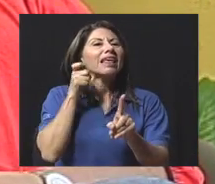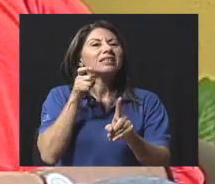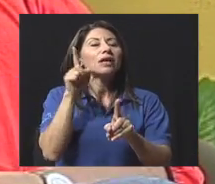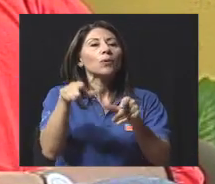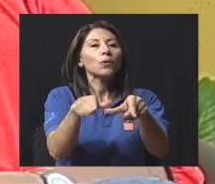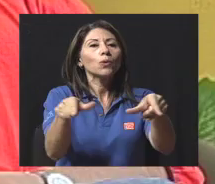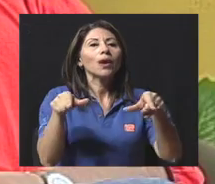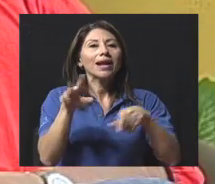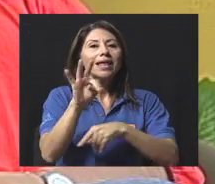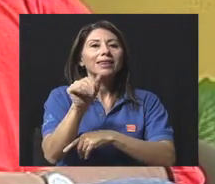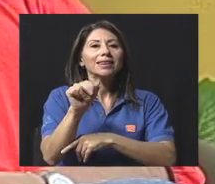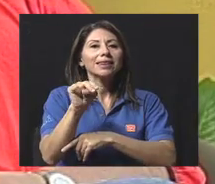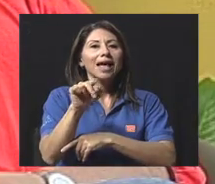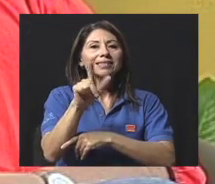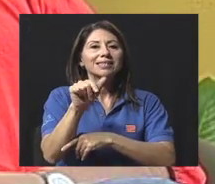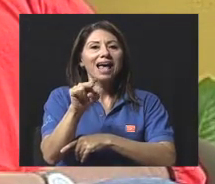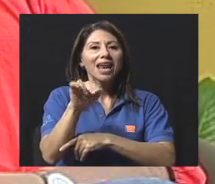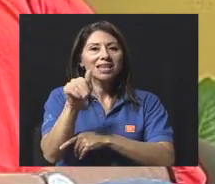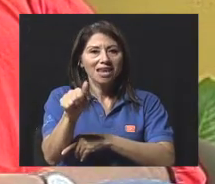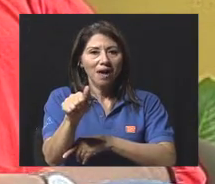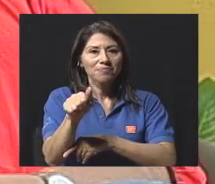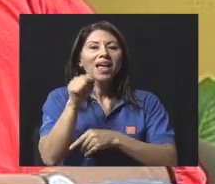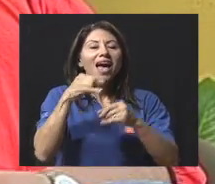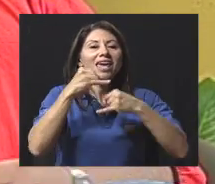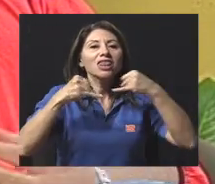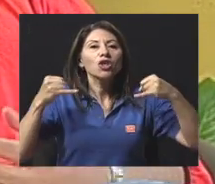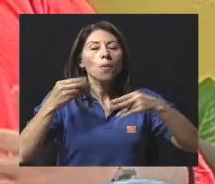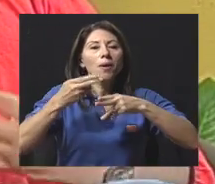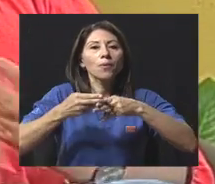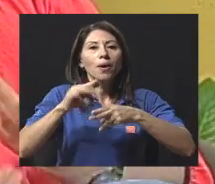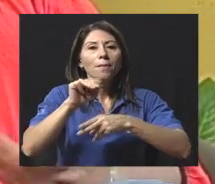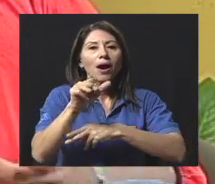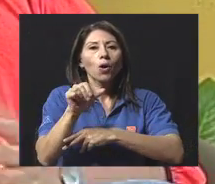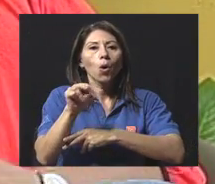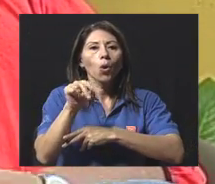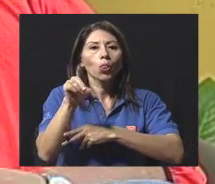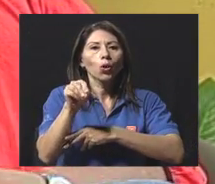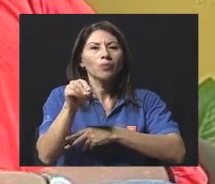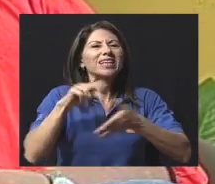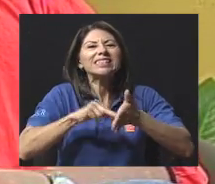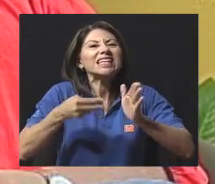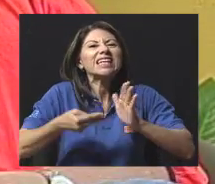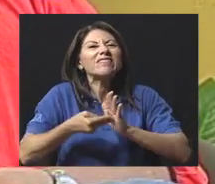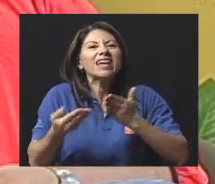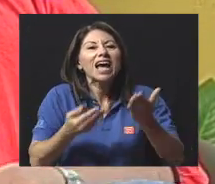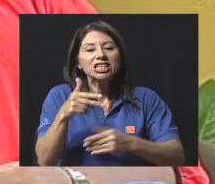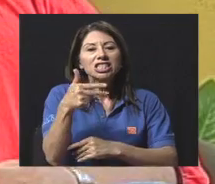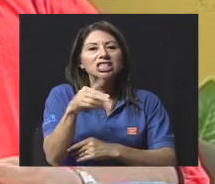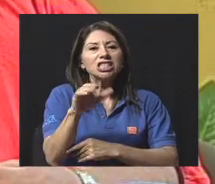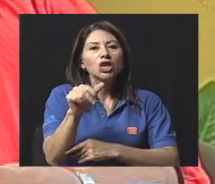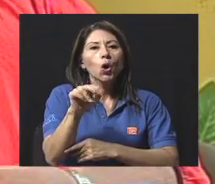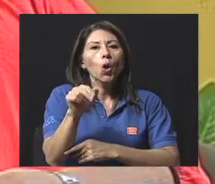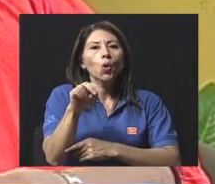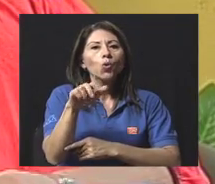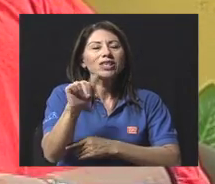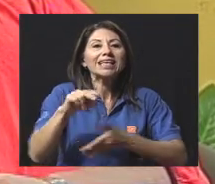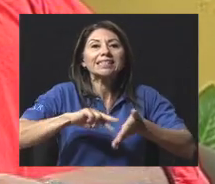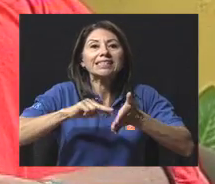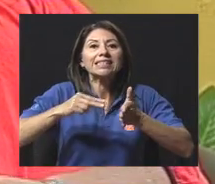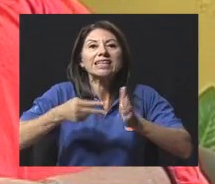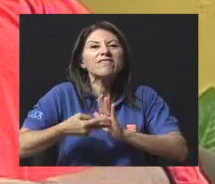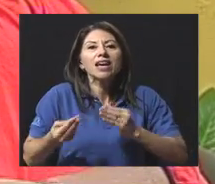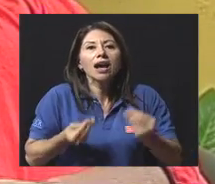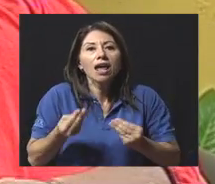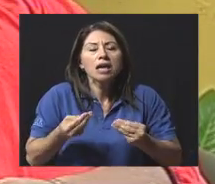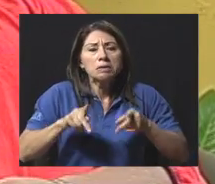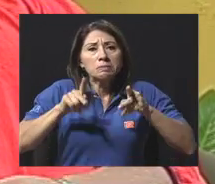el idioma es el idioma macondo y significa el que se dobla del dolor Este nombre surge